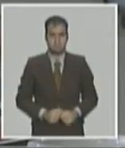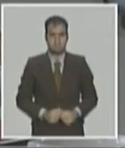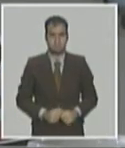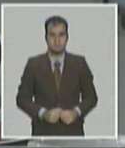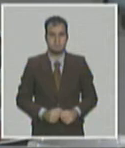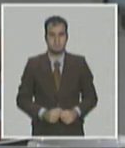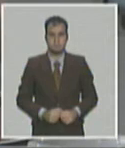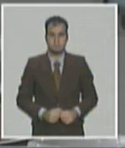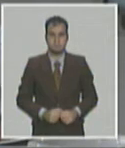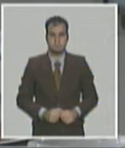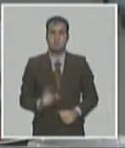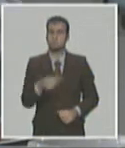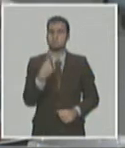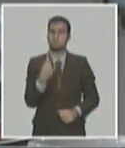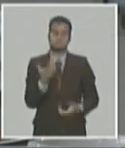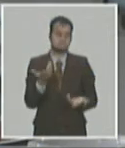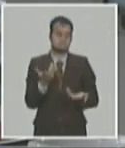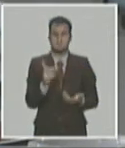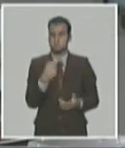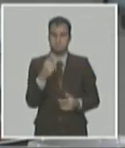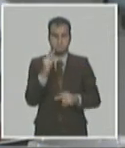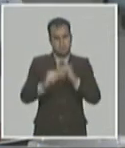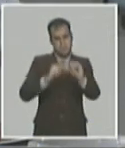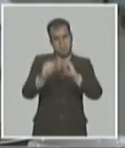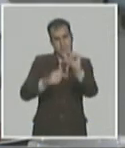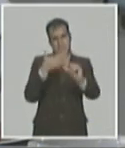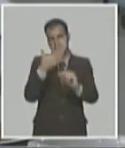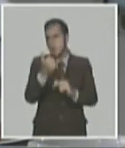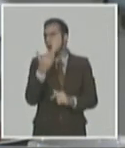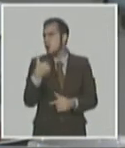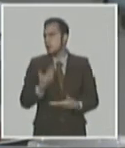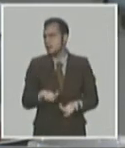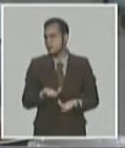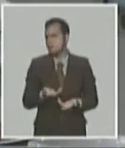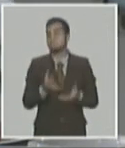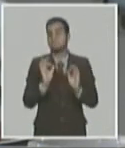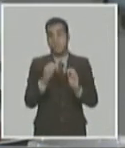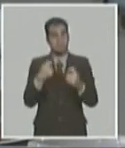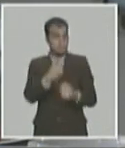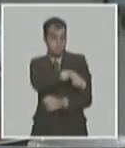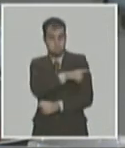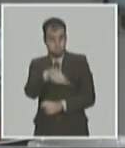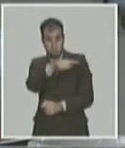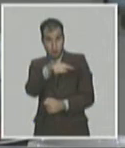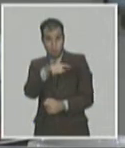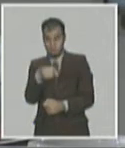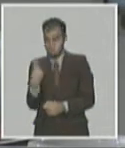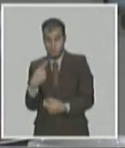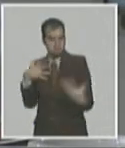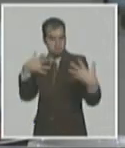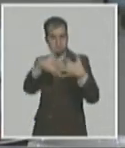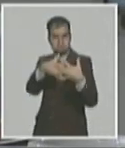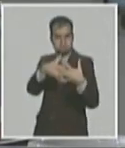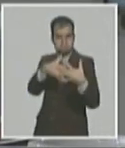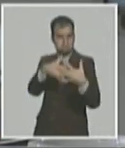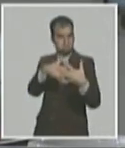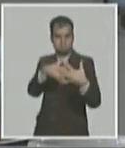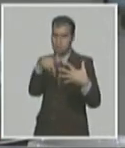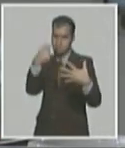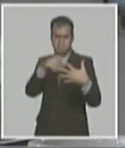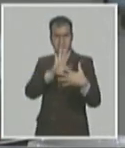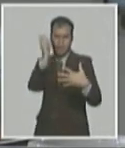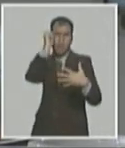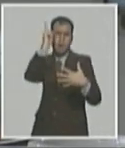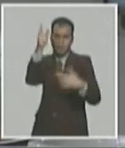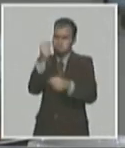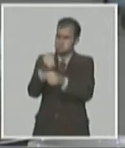parezca mucho más a lo que estamos discutiendo es vinculándonos con el pueblo. Y de eso yo creo que hay enseñanza, hay experiencia,